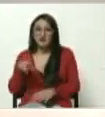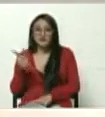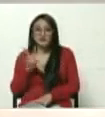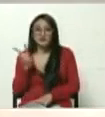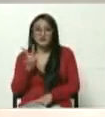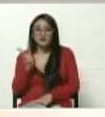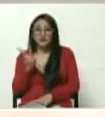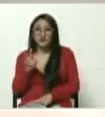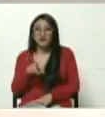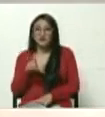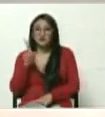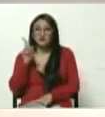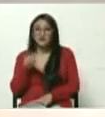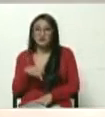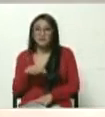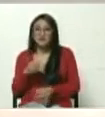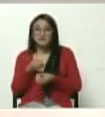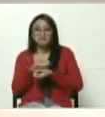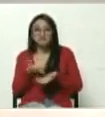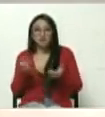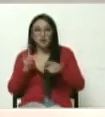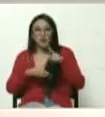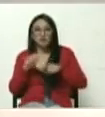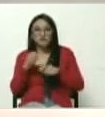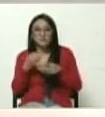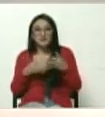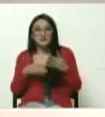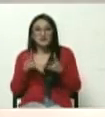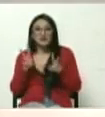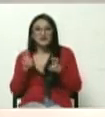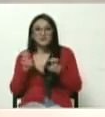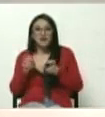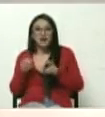Bolivariana de Venezuela, también que surte insumos en materia agropecuaria a Colombia.